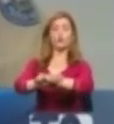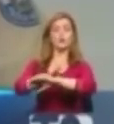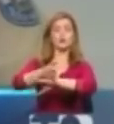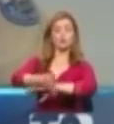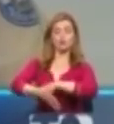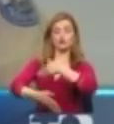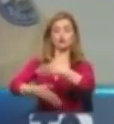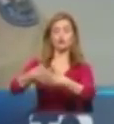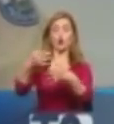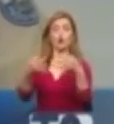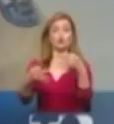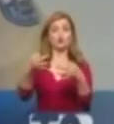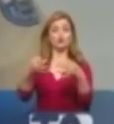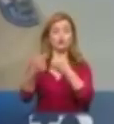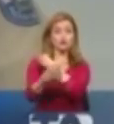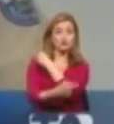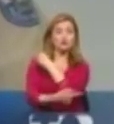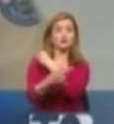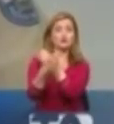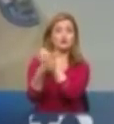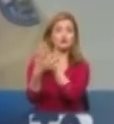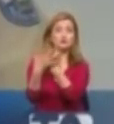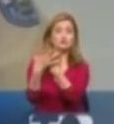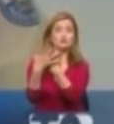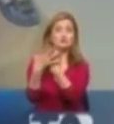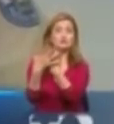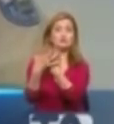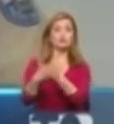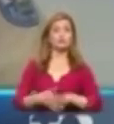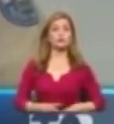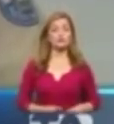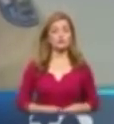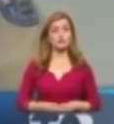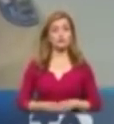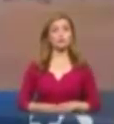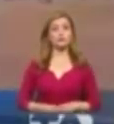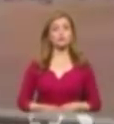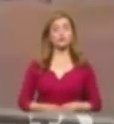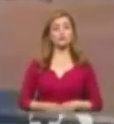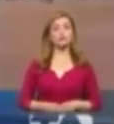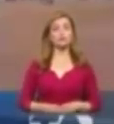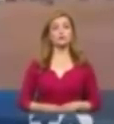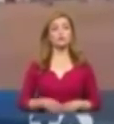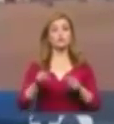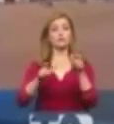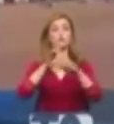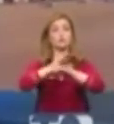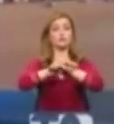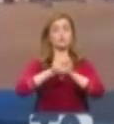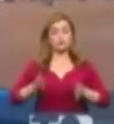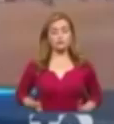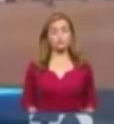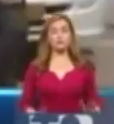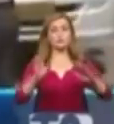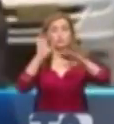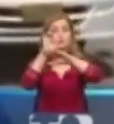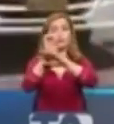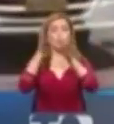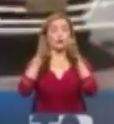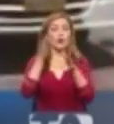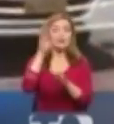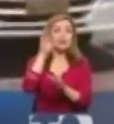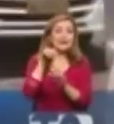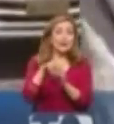de la audiencia de formulación de cargos, trasladarlos a un centro de rehabilitación. Los detenidos son de nacionalidad ecuatoriana y